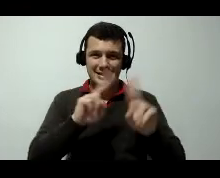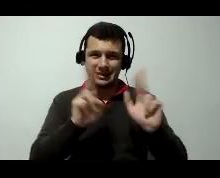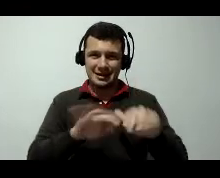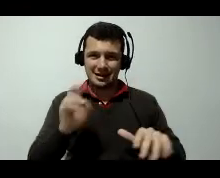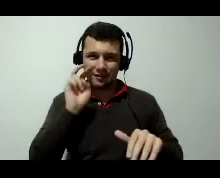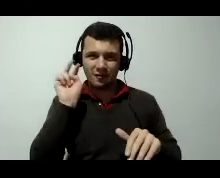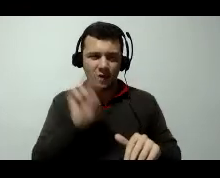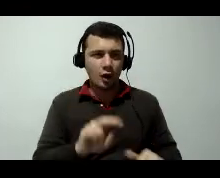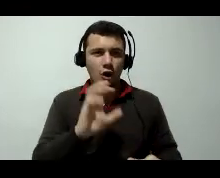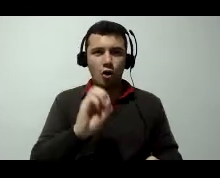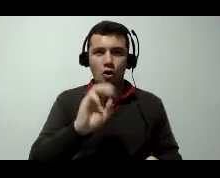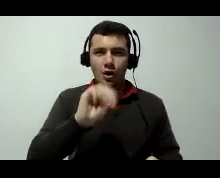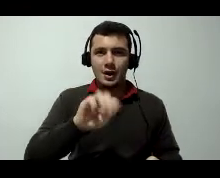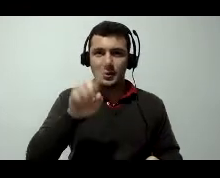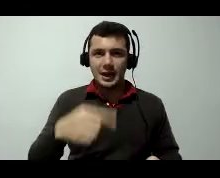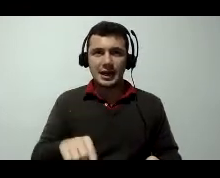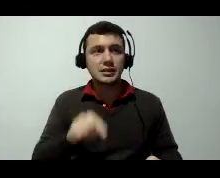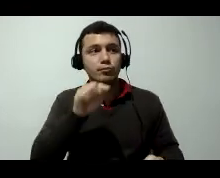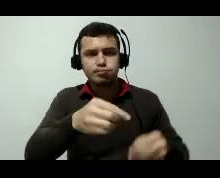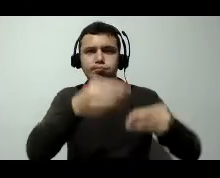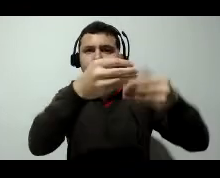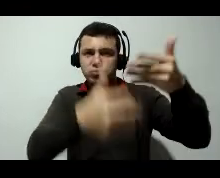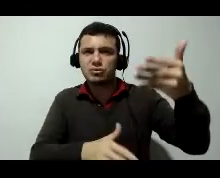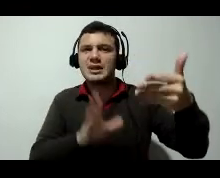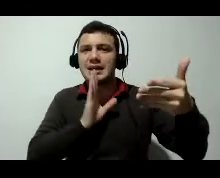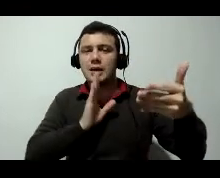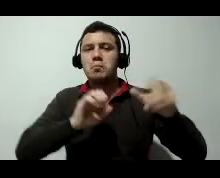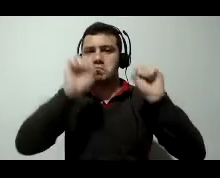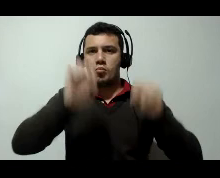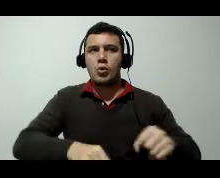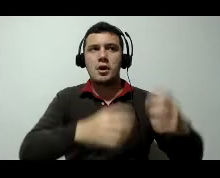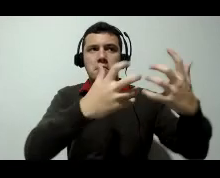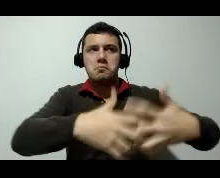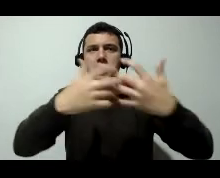a revisar los proveedores que están autorizados.